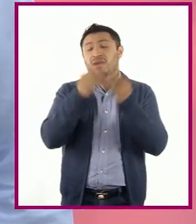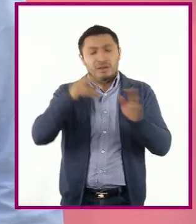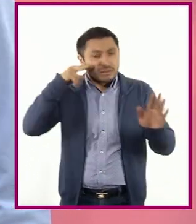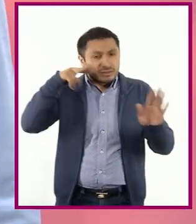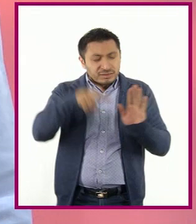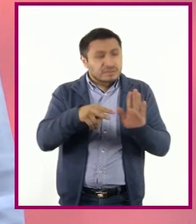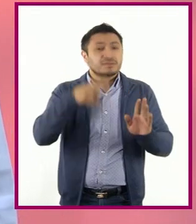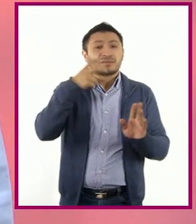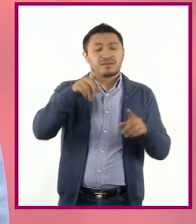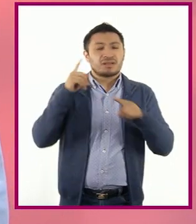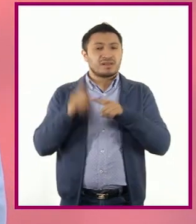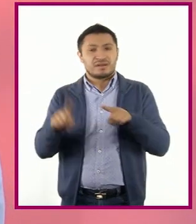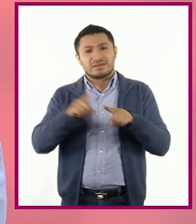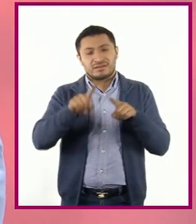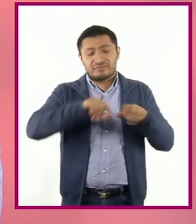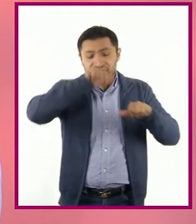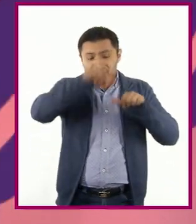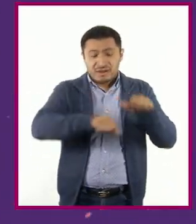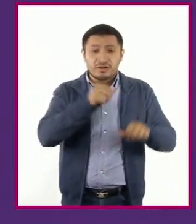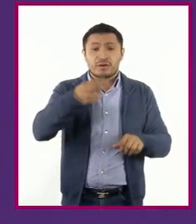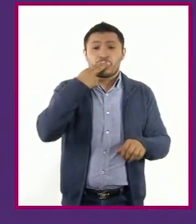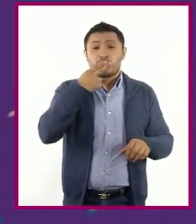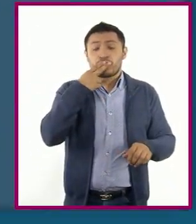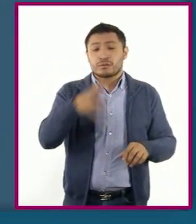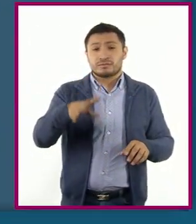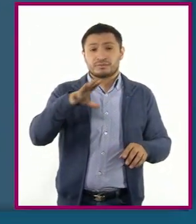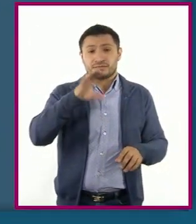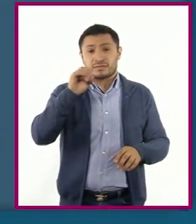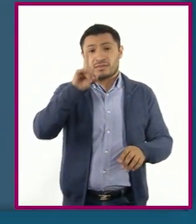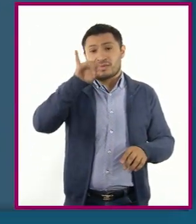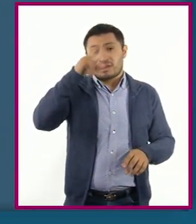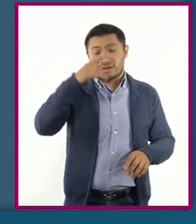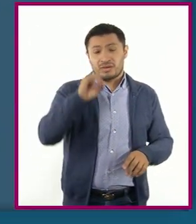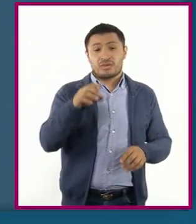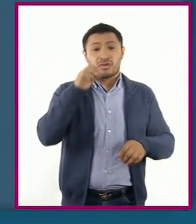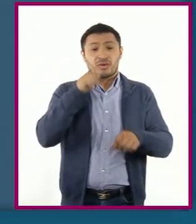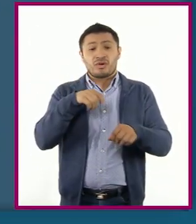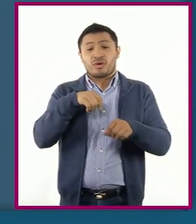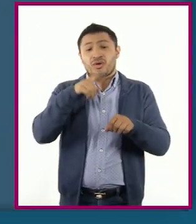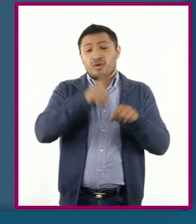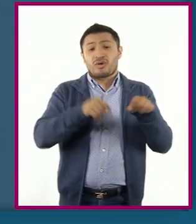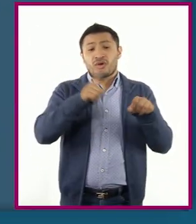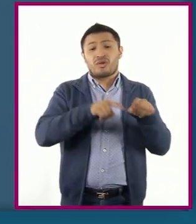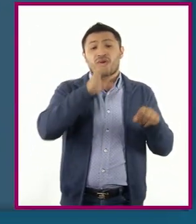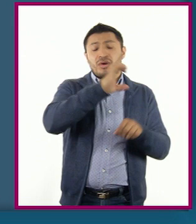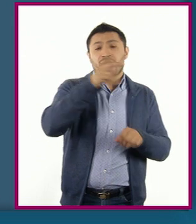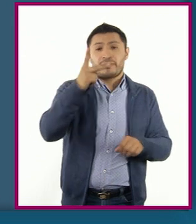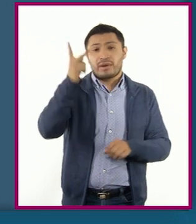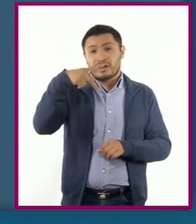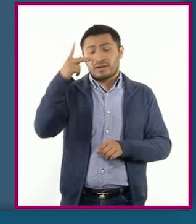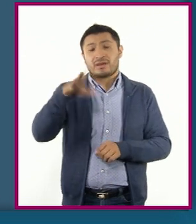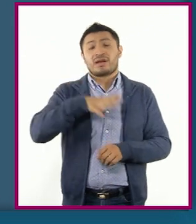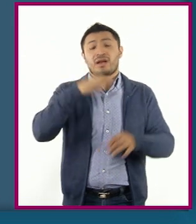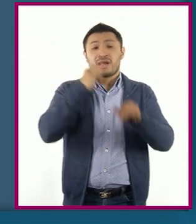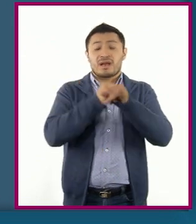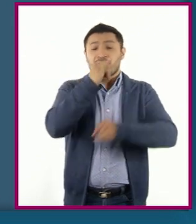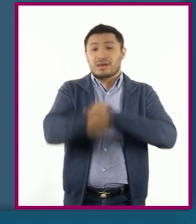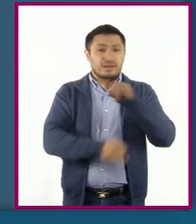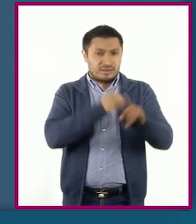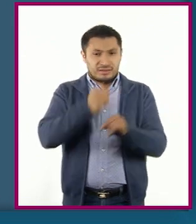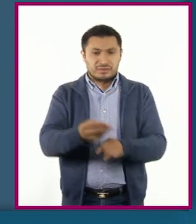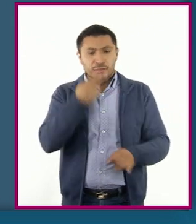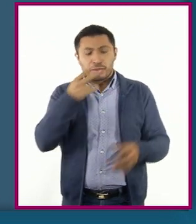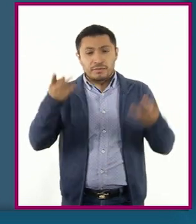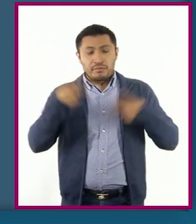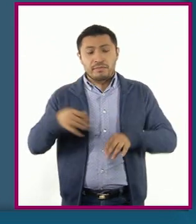a los diferentes tipos de átomos es utilizando el código de colores CPK, que es una convención internacional que usan